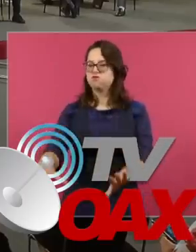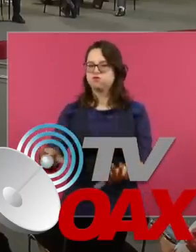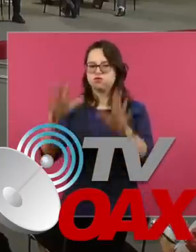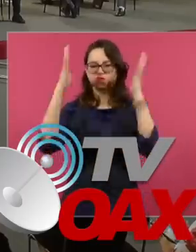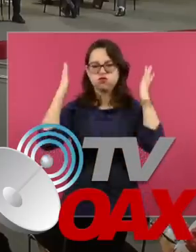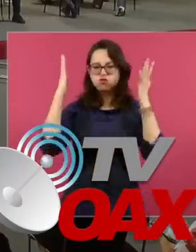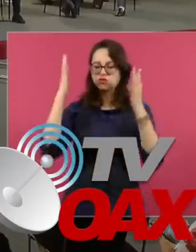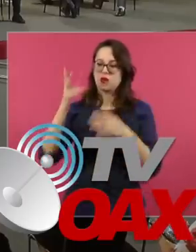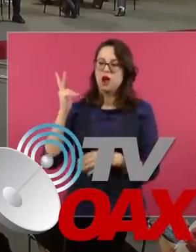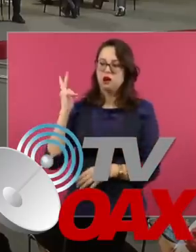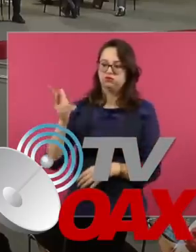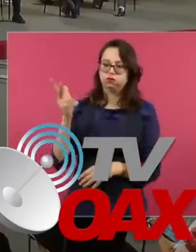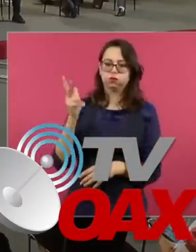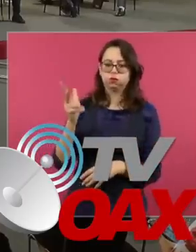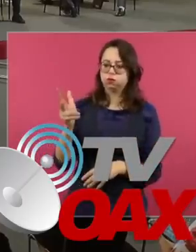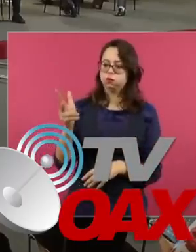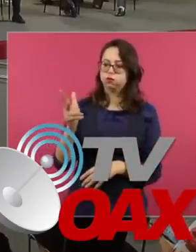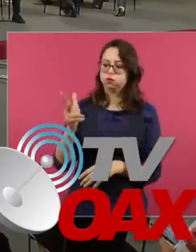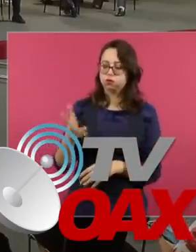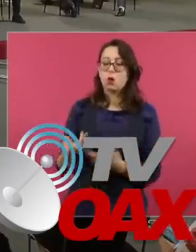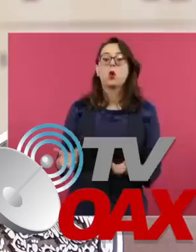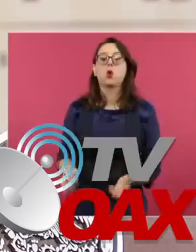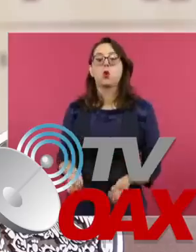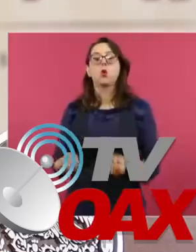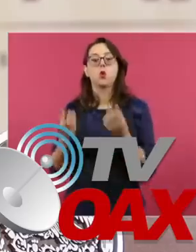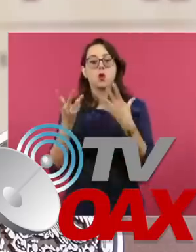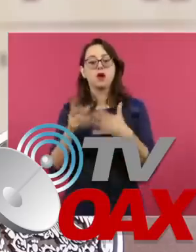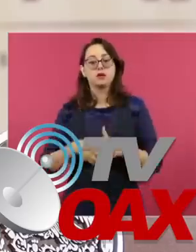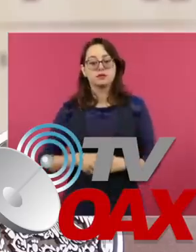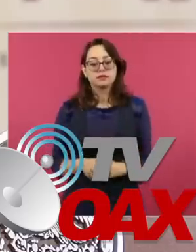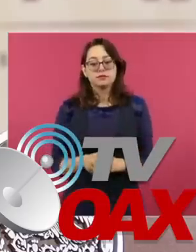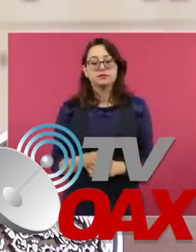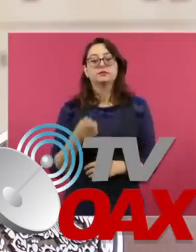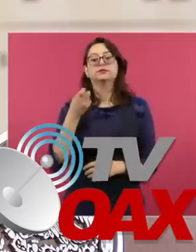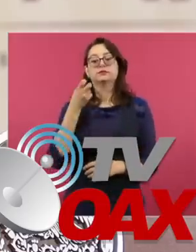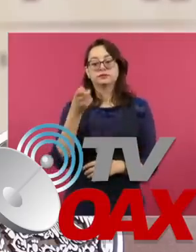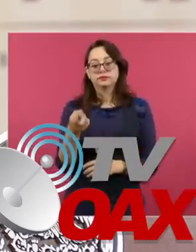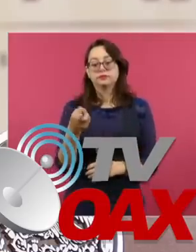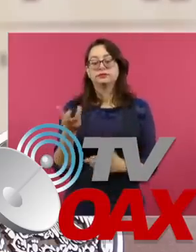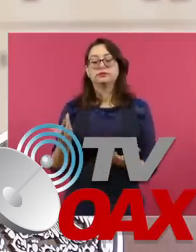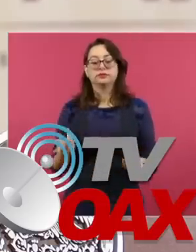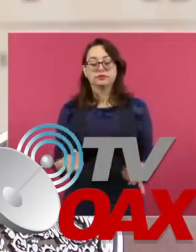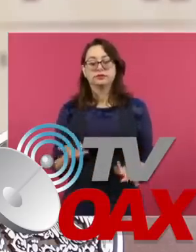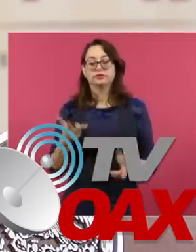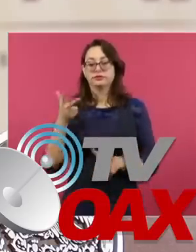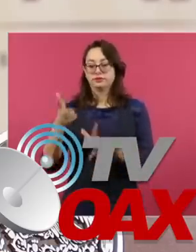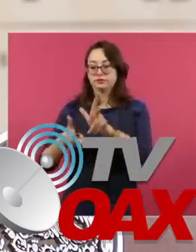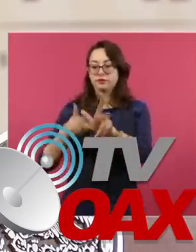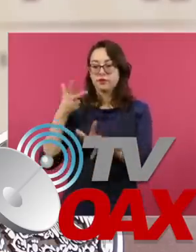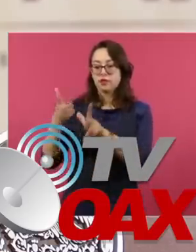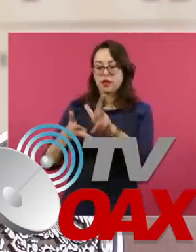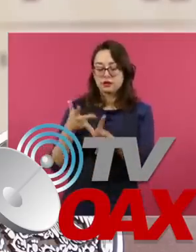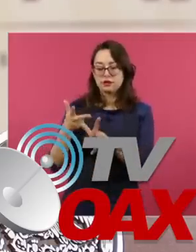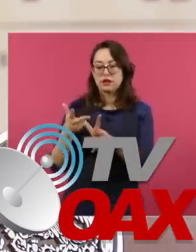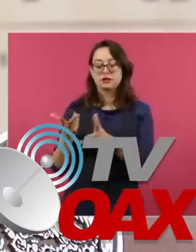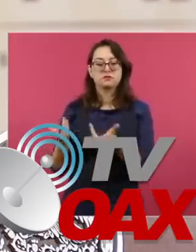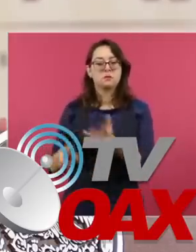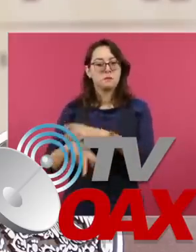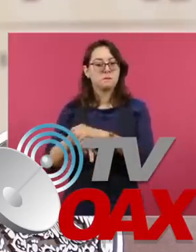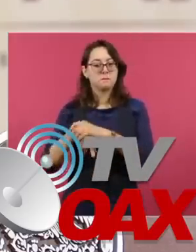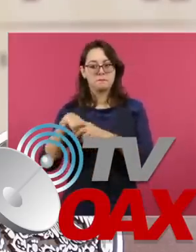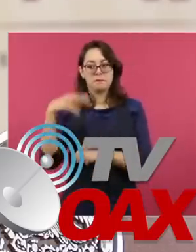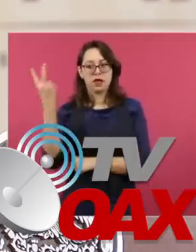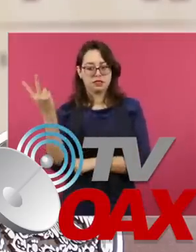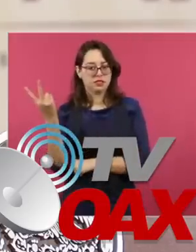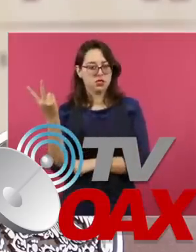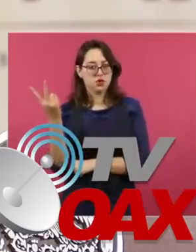es que dentro de esta parte dinámica se hacen pruebas con el tren en vacío y a su